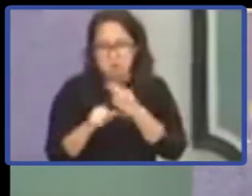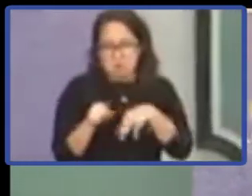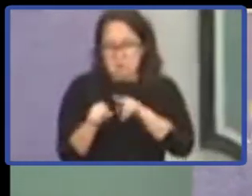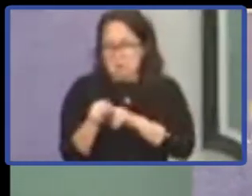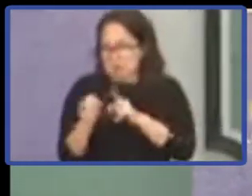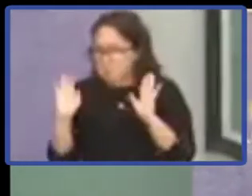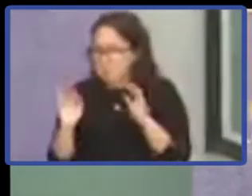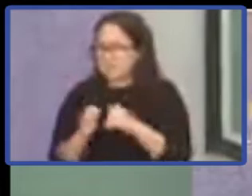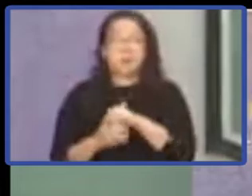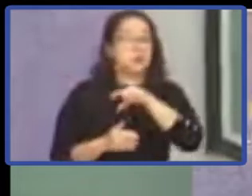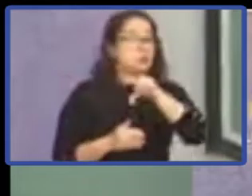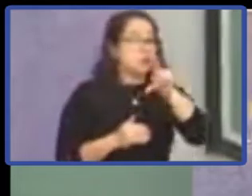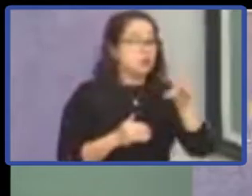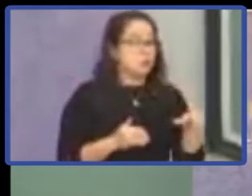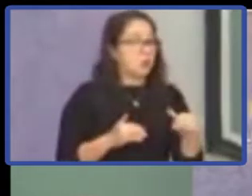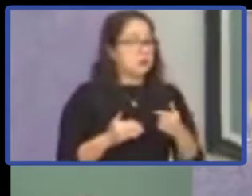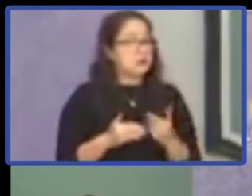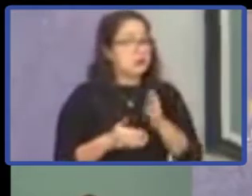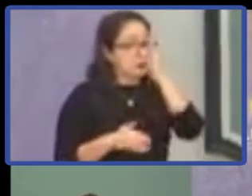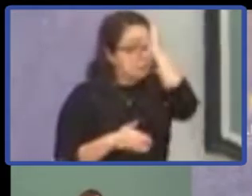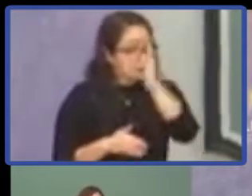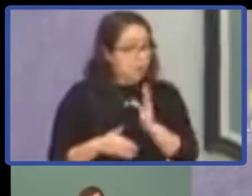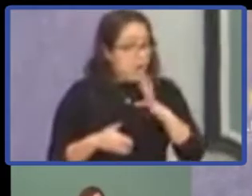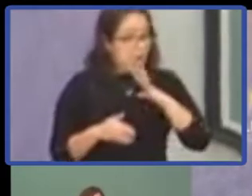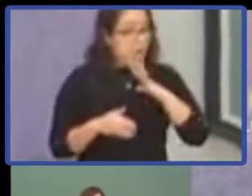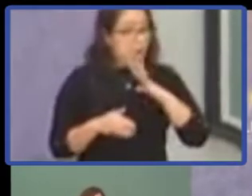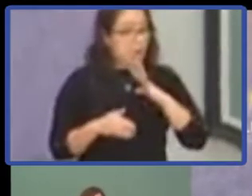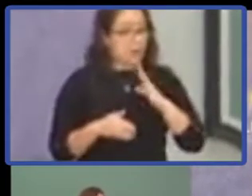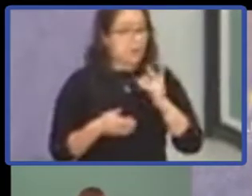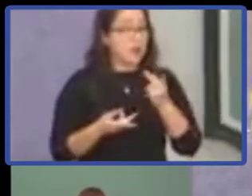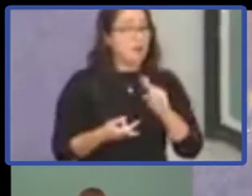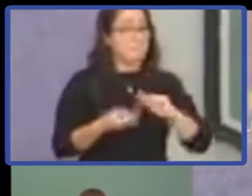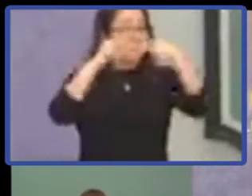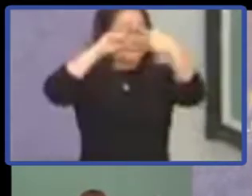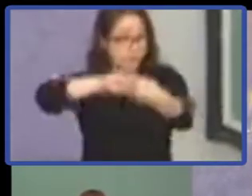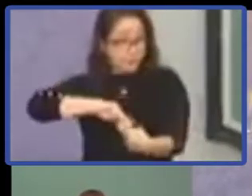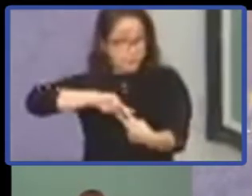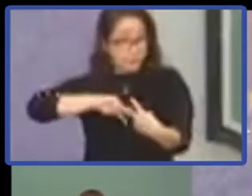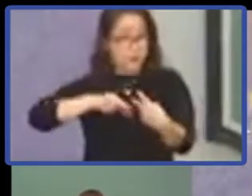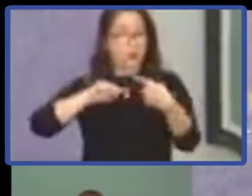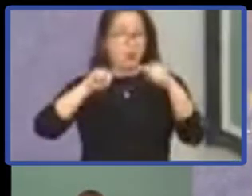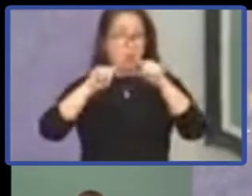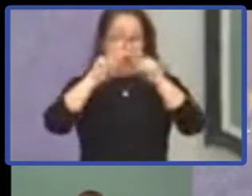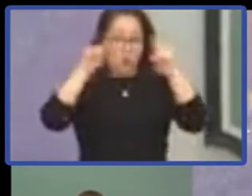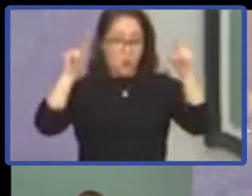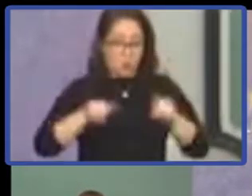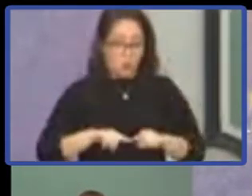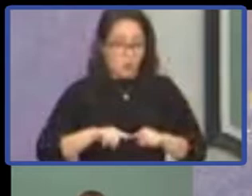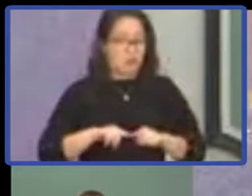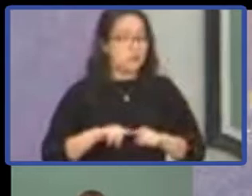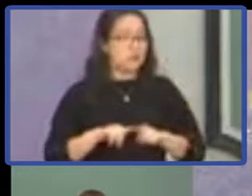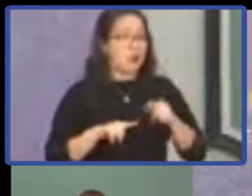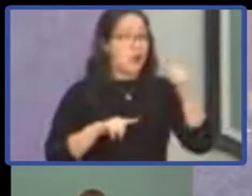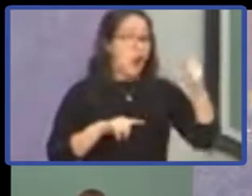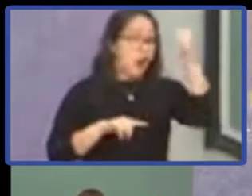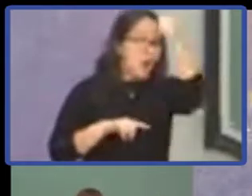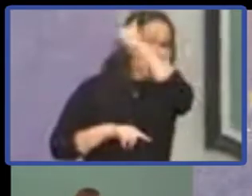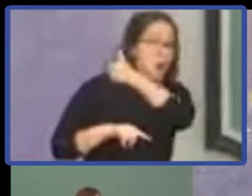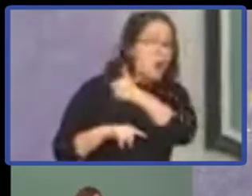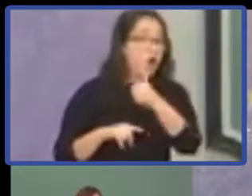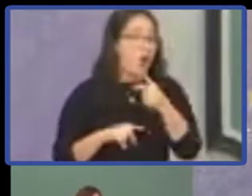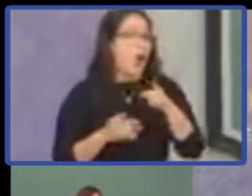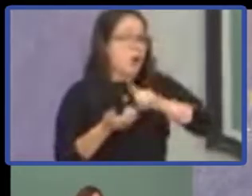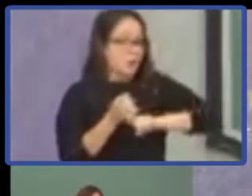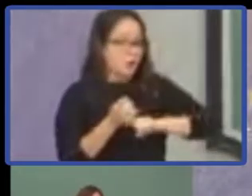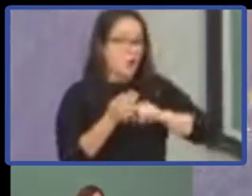en medio se le pone un triángulo de cabeza y luego en cada triángulo que queda ahí se le pone un triángulo de cabeza